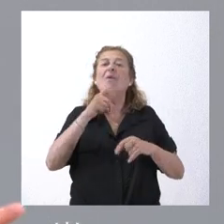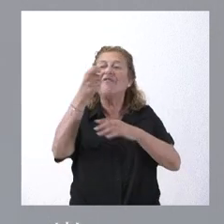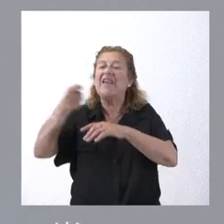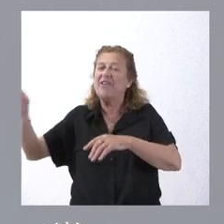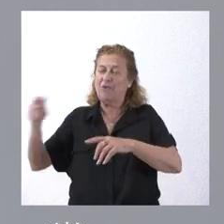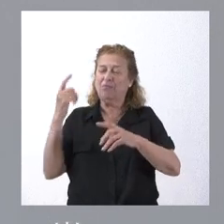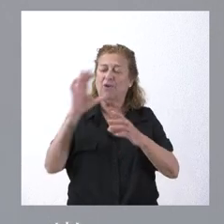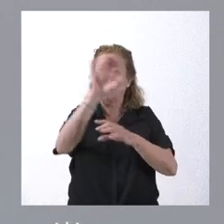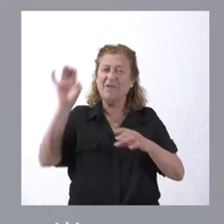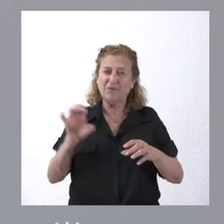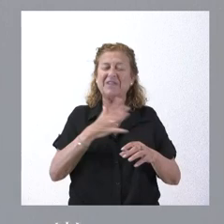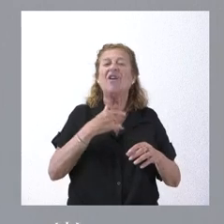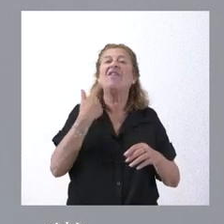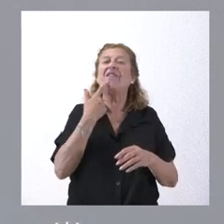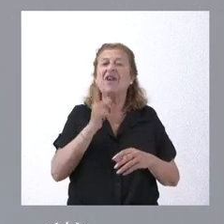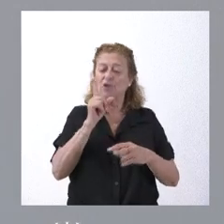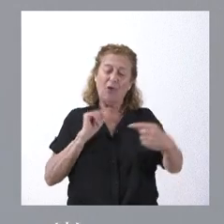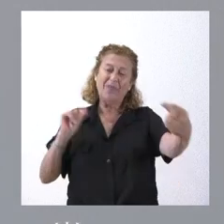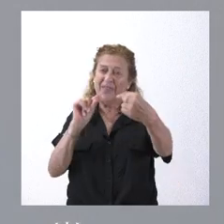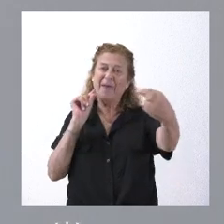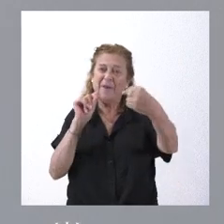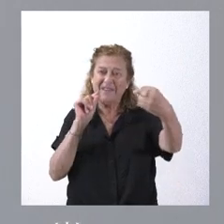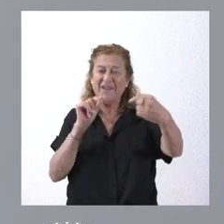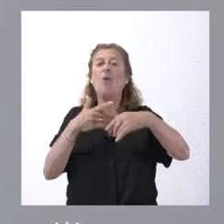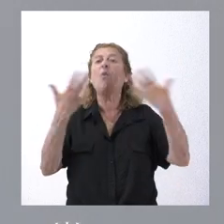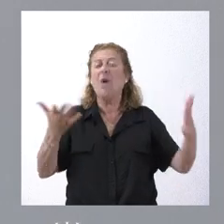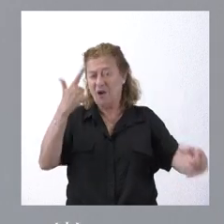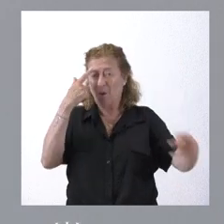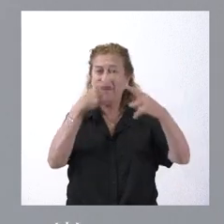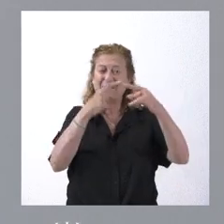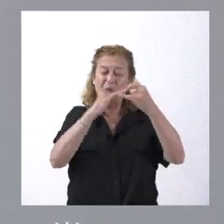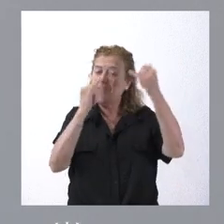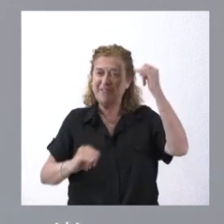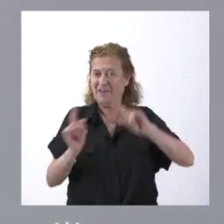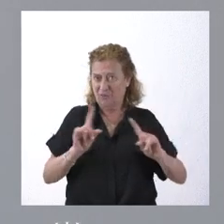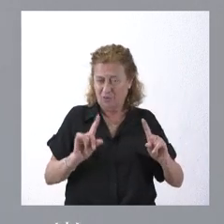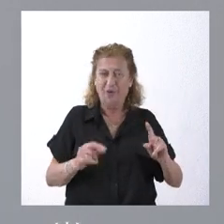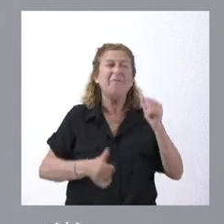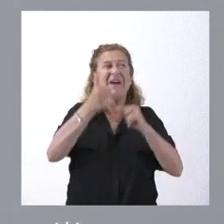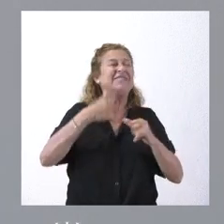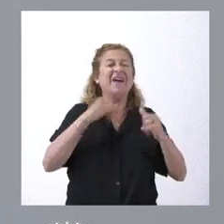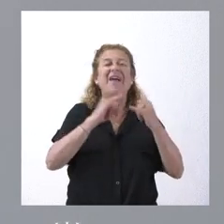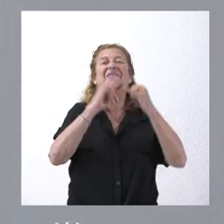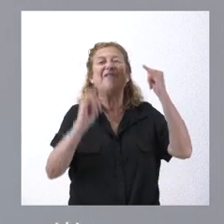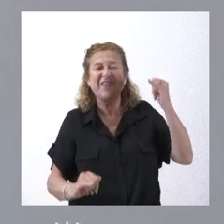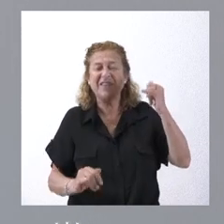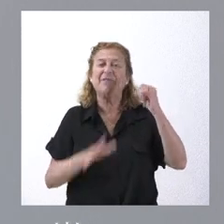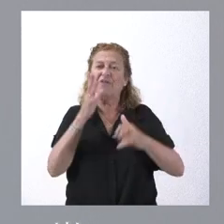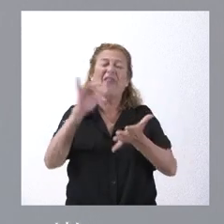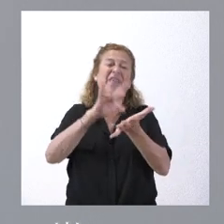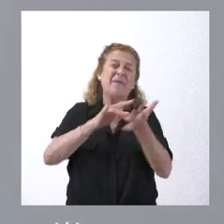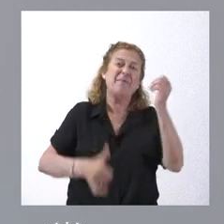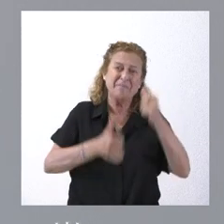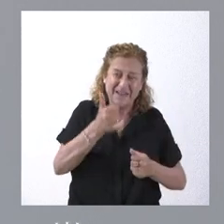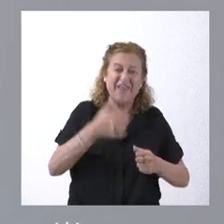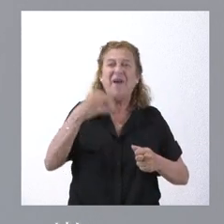con ello que no se trata solo de debatir de cuál es el objetivo de déficit, no se trata de tener más déficit, por tanto más deudas y por